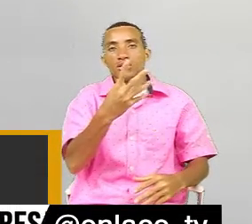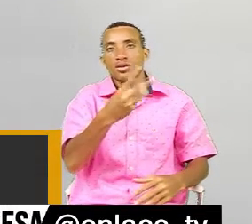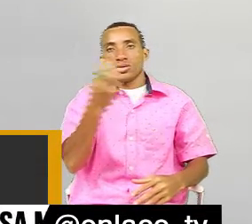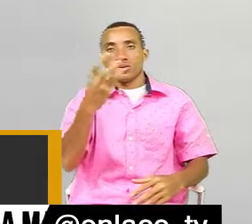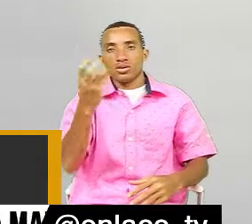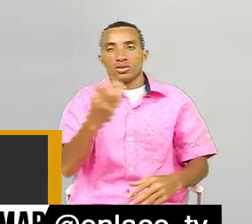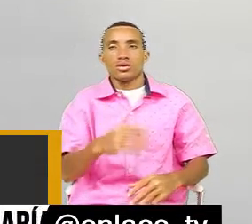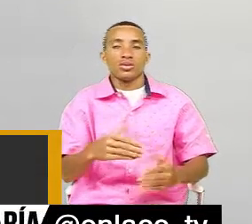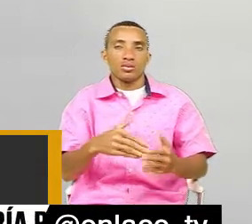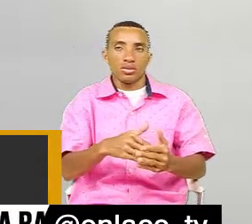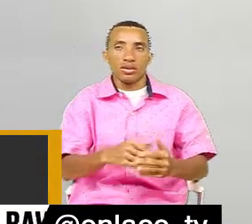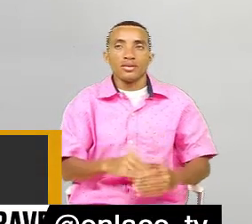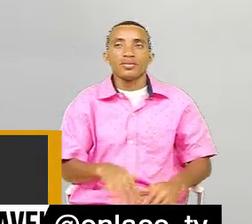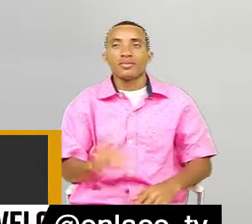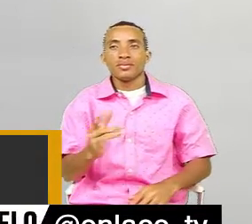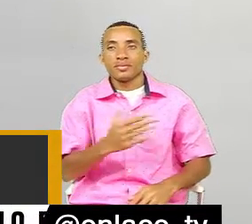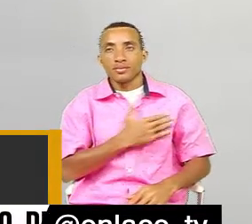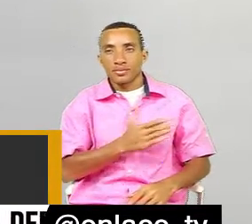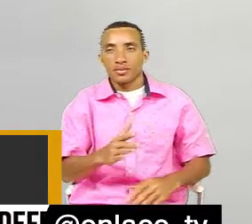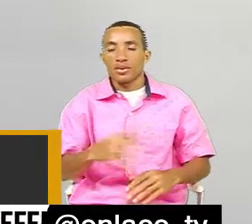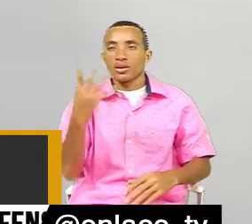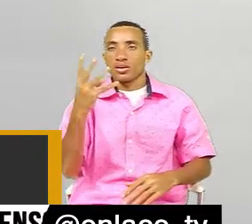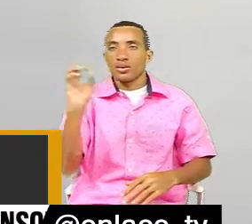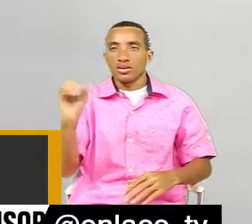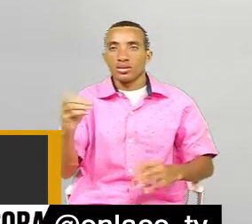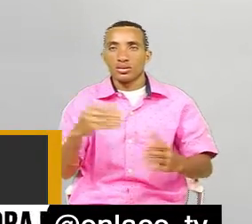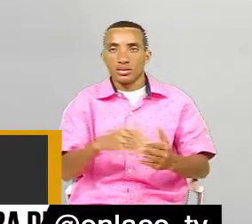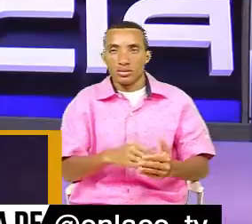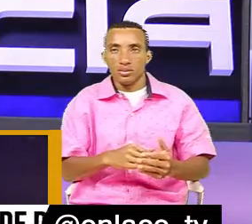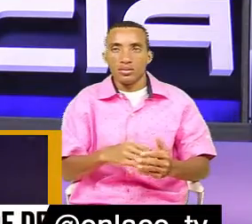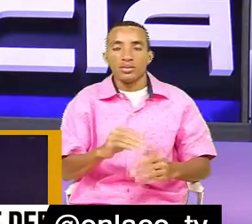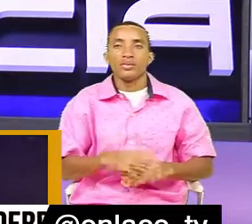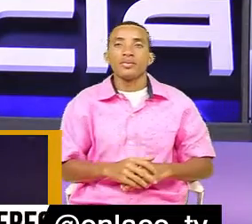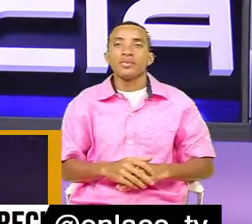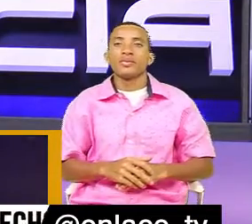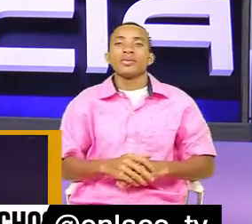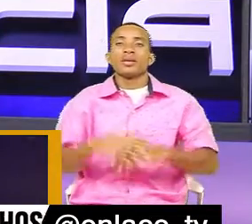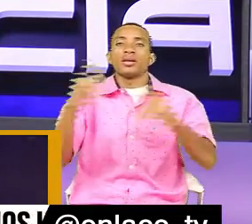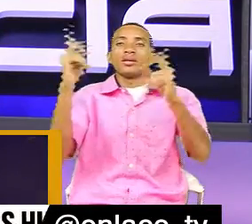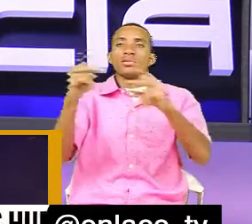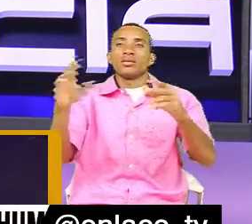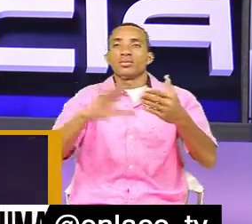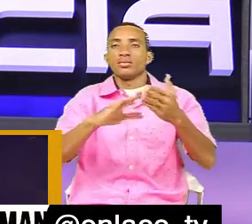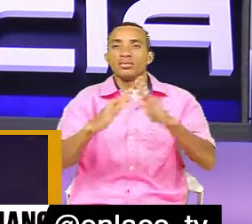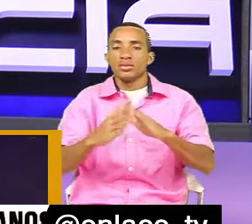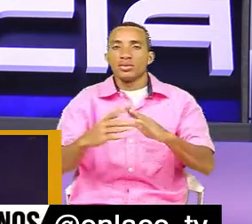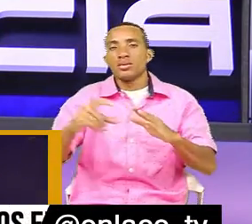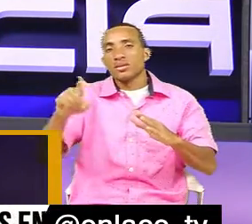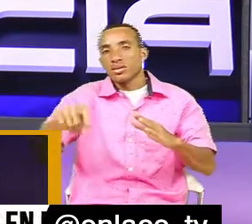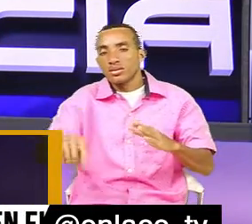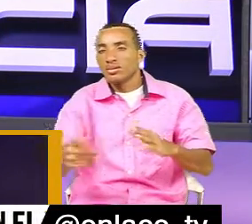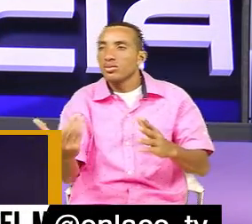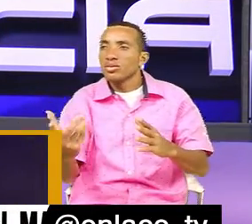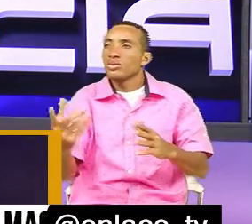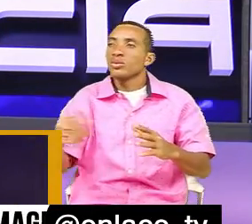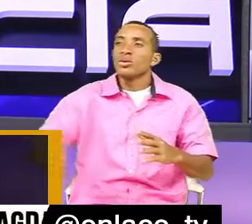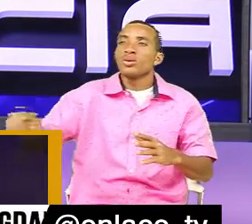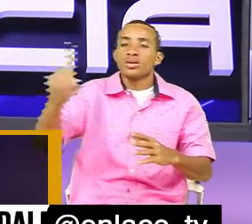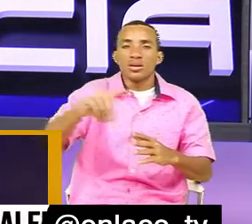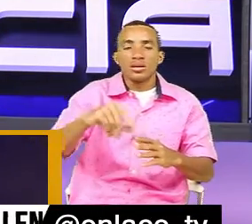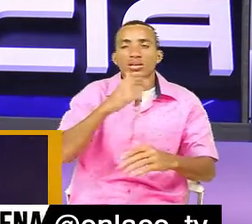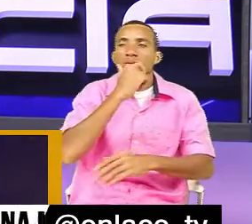que básicamente consiste el programa de 40.000 en cuanto al subsidio. La comunidad que quiera tener información, la comunidad de empresarios y por supuesto la